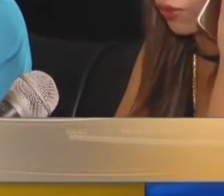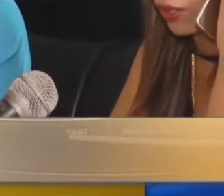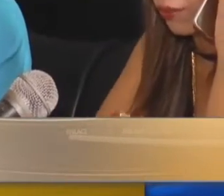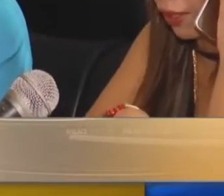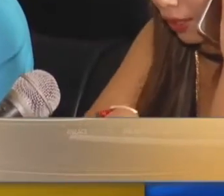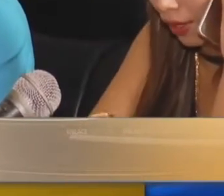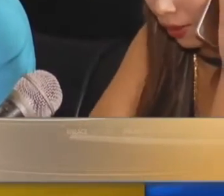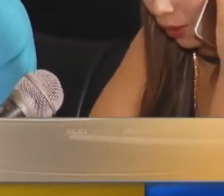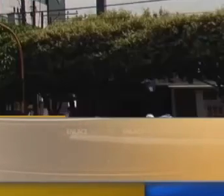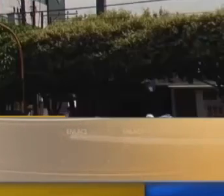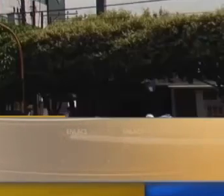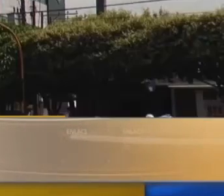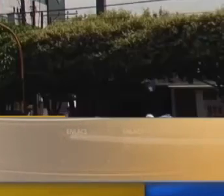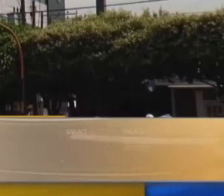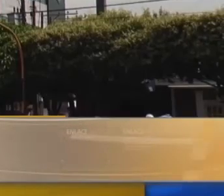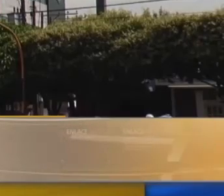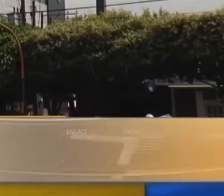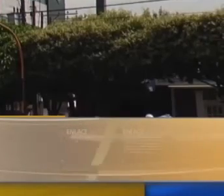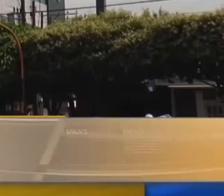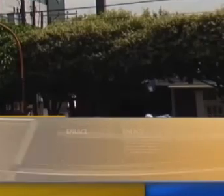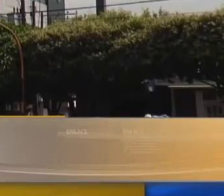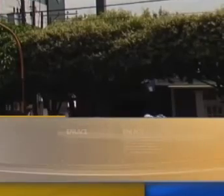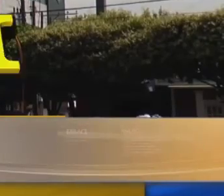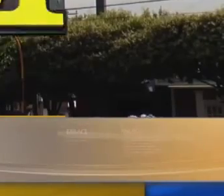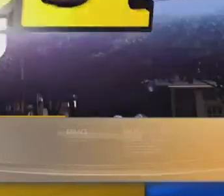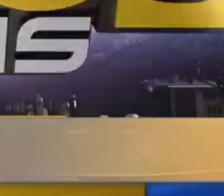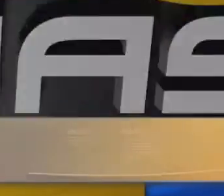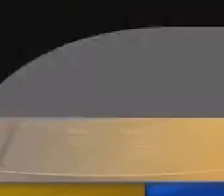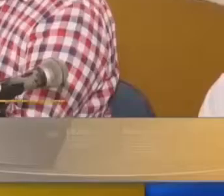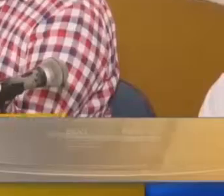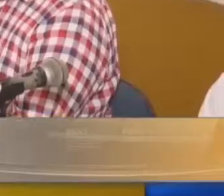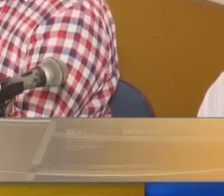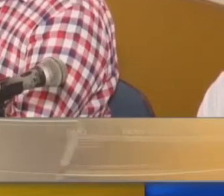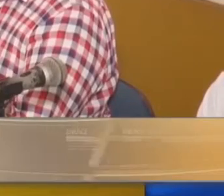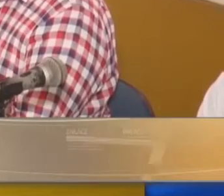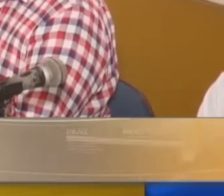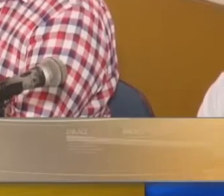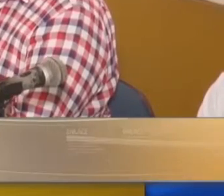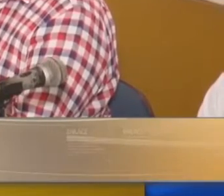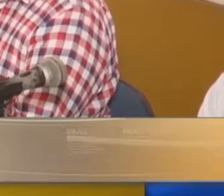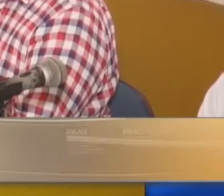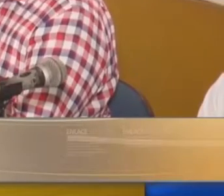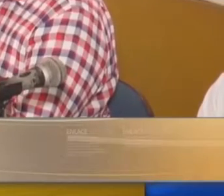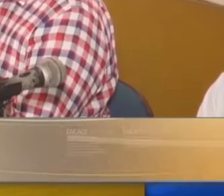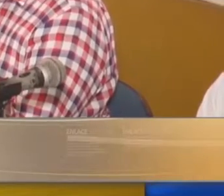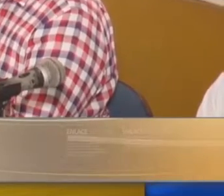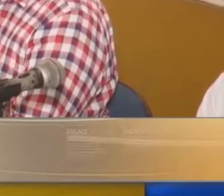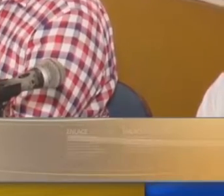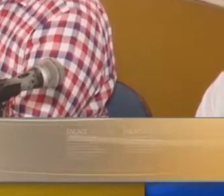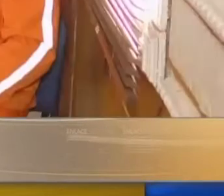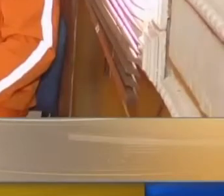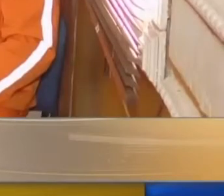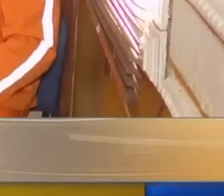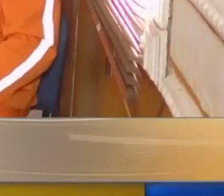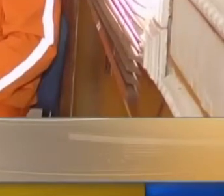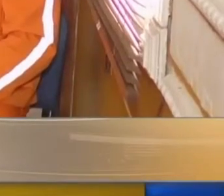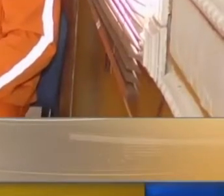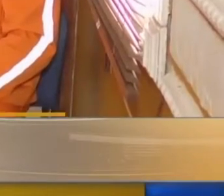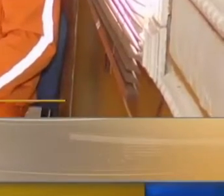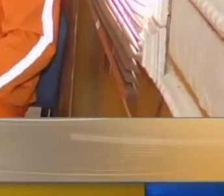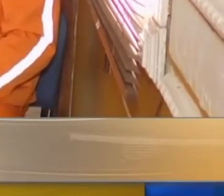y el Ministerio de Salud investigarán a Comeva y a Café Salud. El Consejo Municipal dio a conocer detalles de la sesión sostenida con